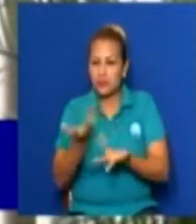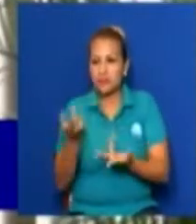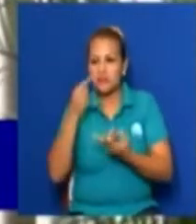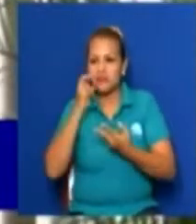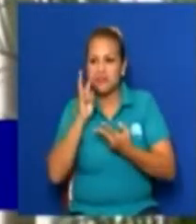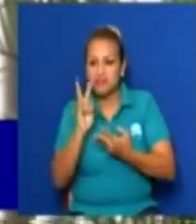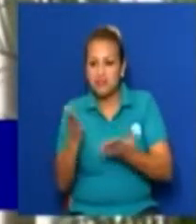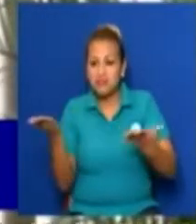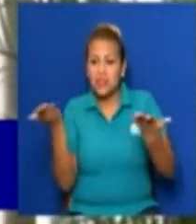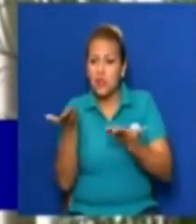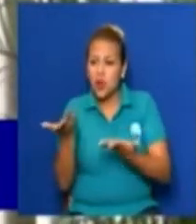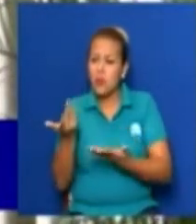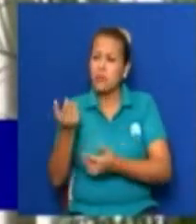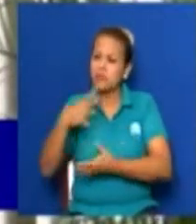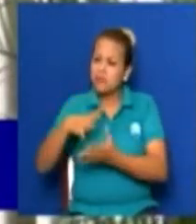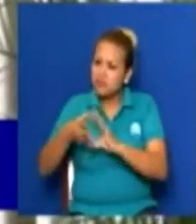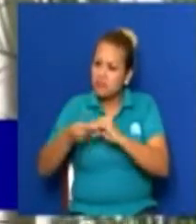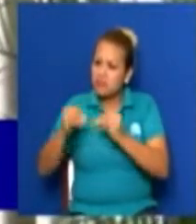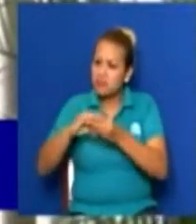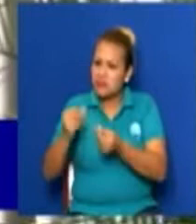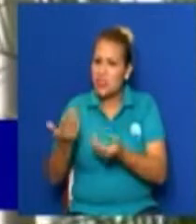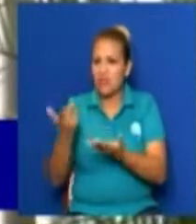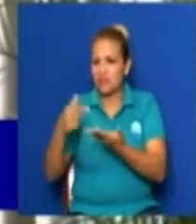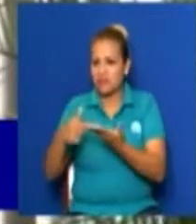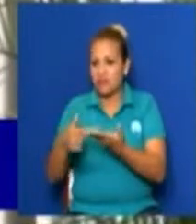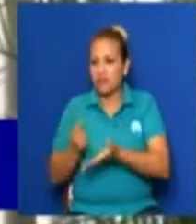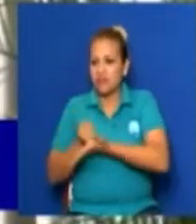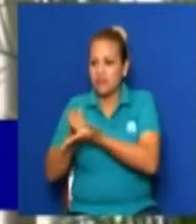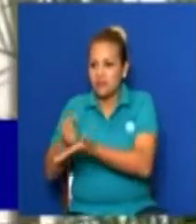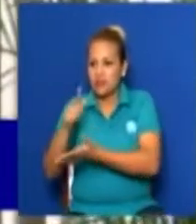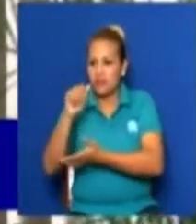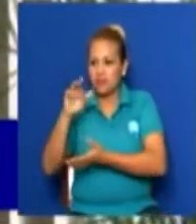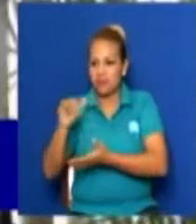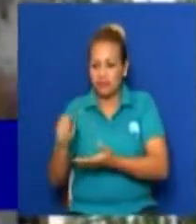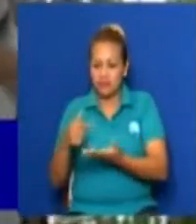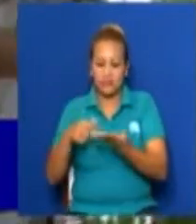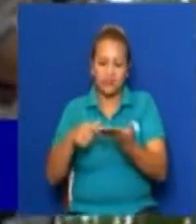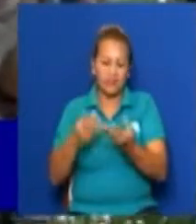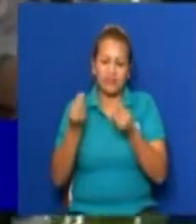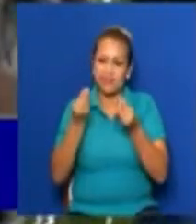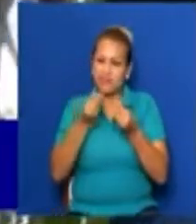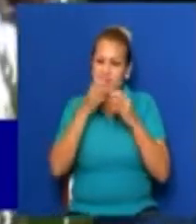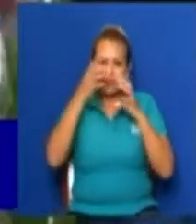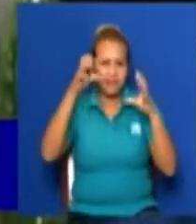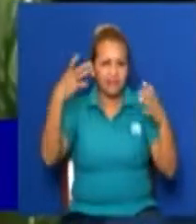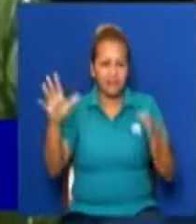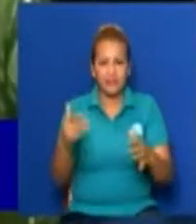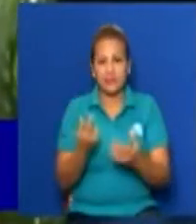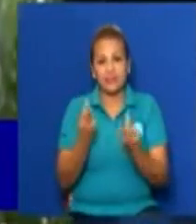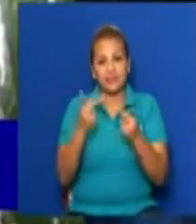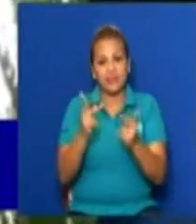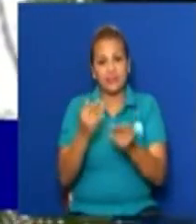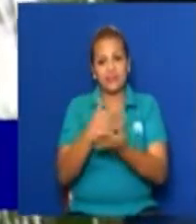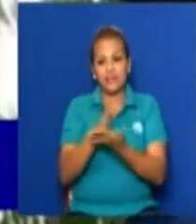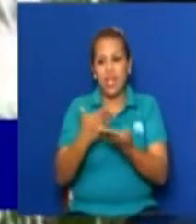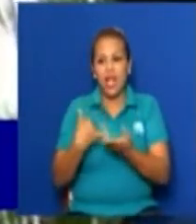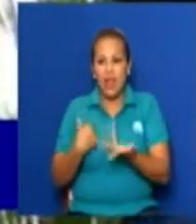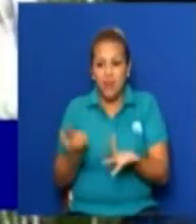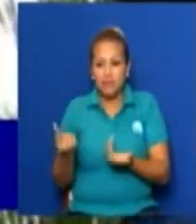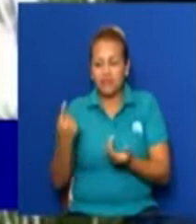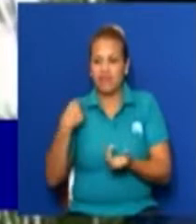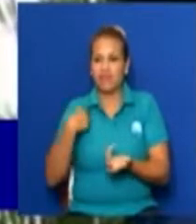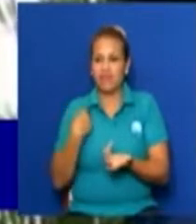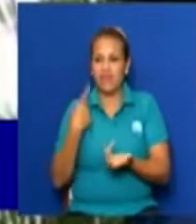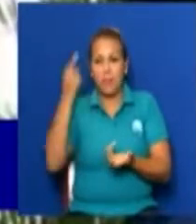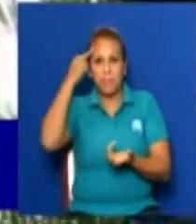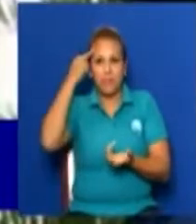ver... Y hay que ir a cuidar, primero paso, dándole una vueltecita a la viejita, mi mamá, para ver si comió.